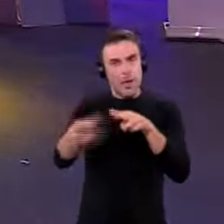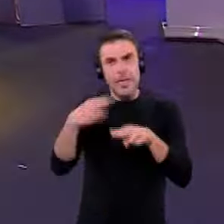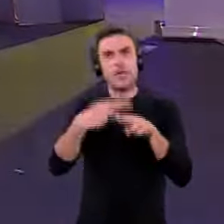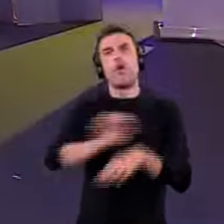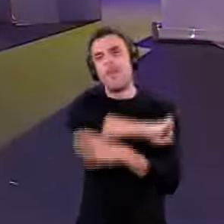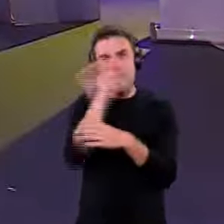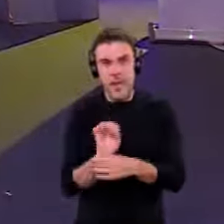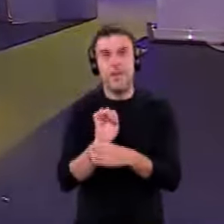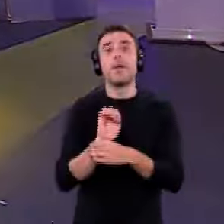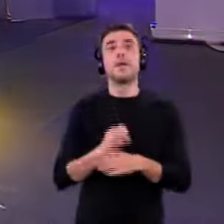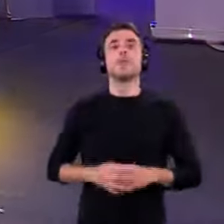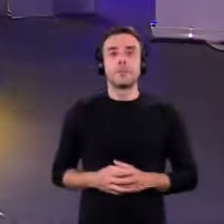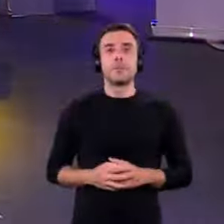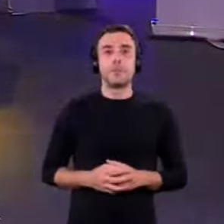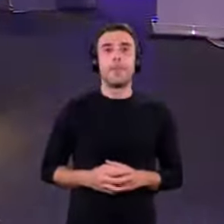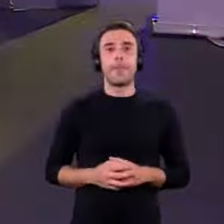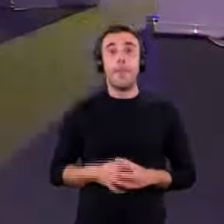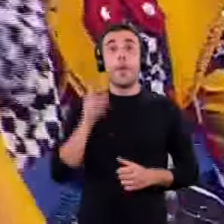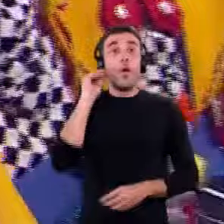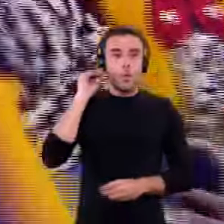han usado